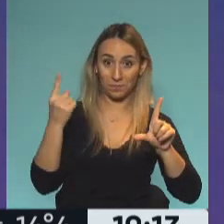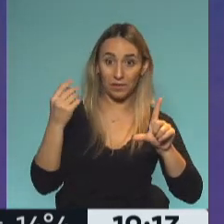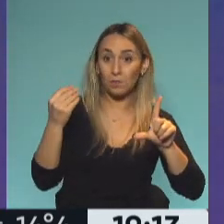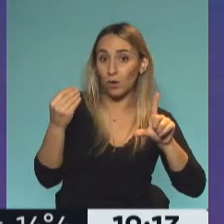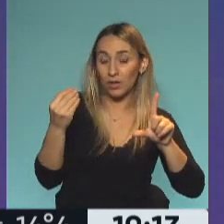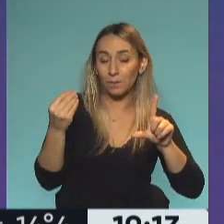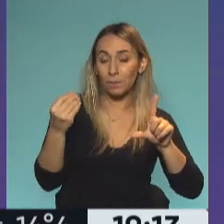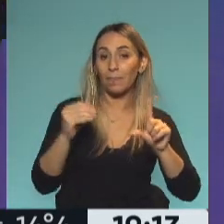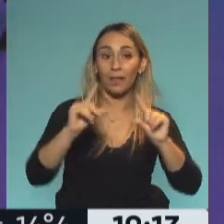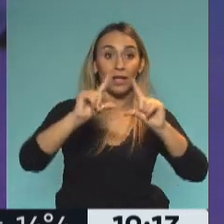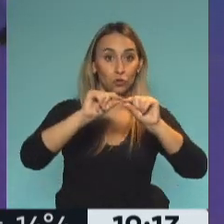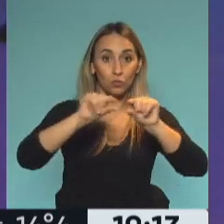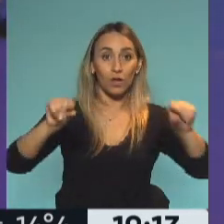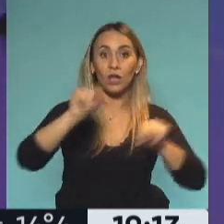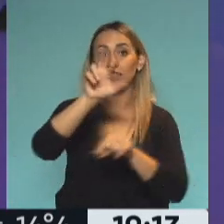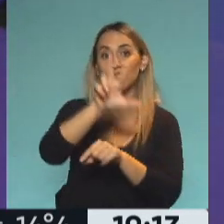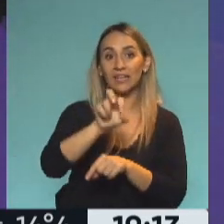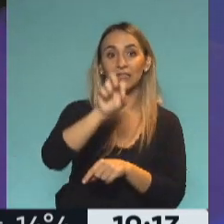este dato, este número,